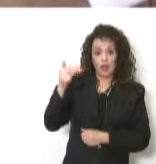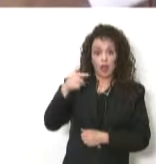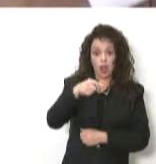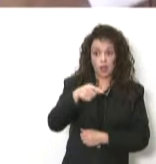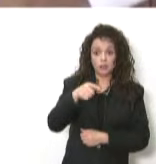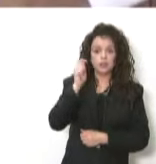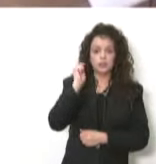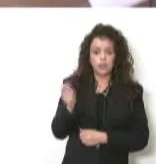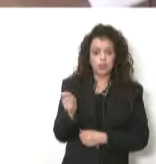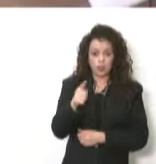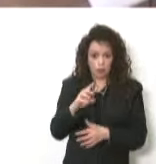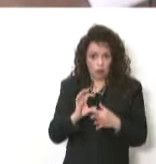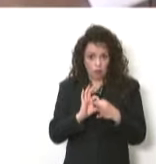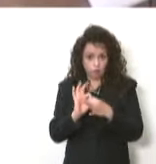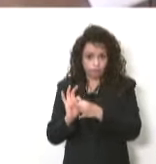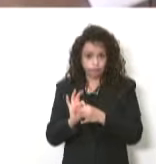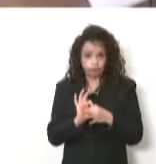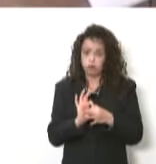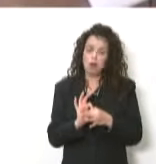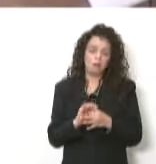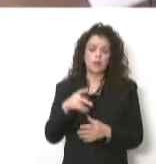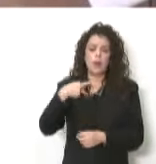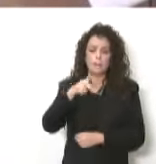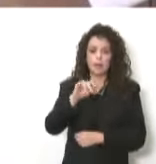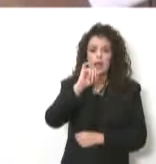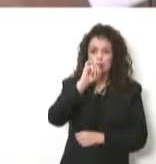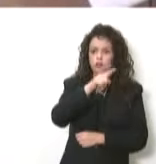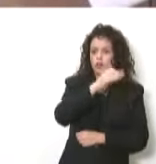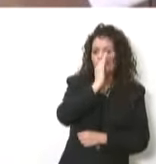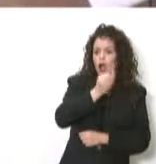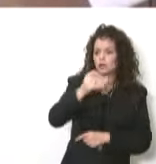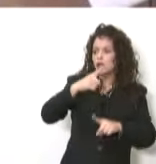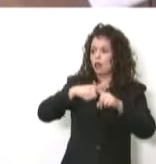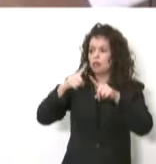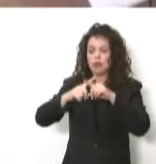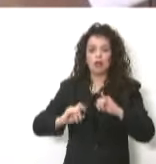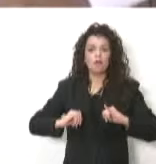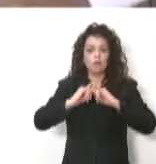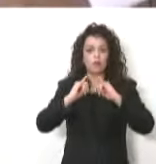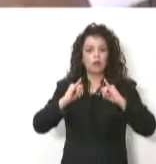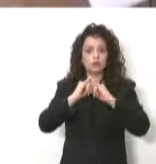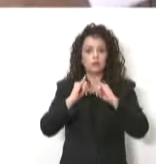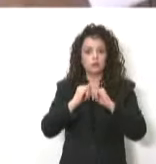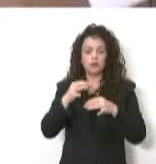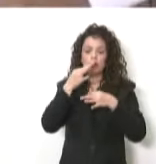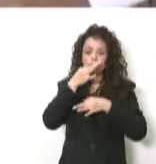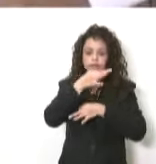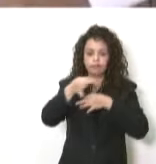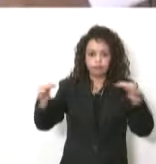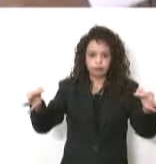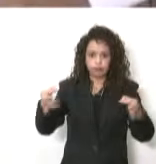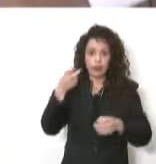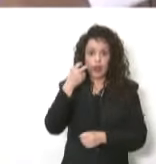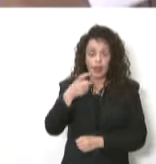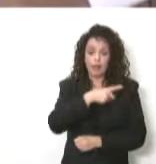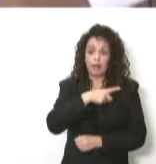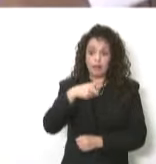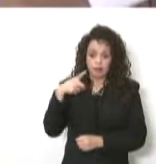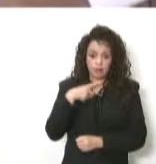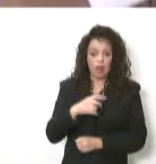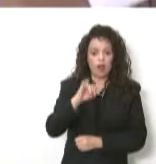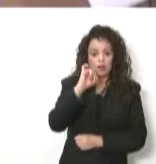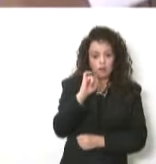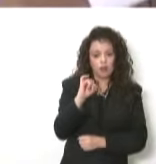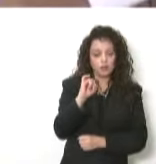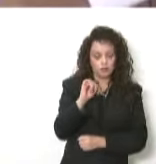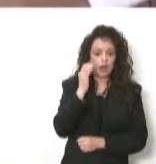son vinculatorios, pero sí son aceptados por las instituciones a las que van dirigidas y estas deberán acreditar la realización